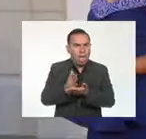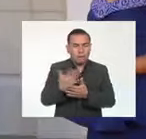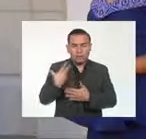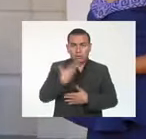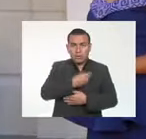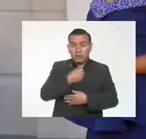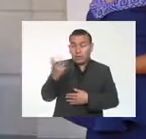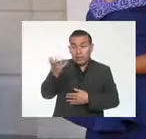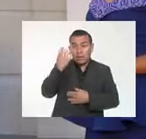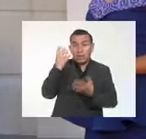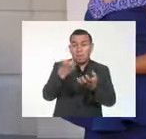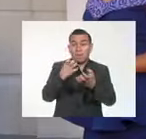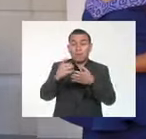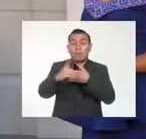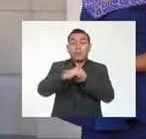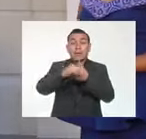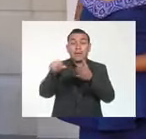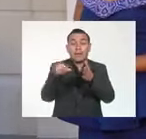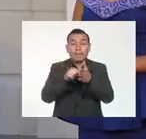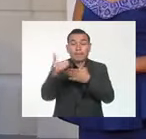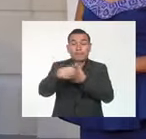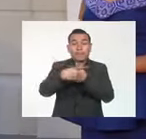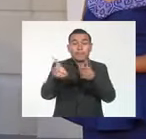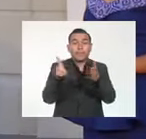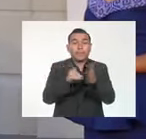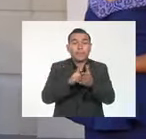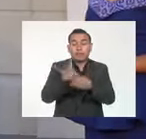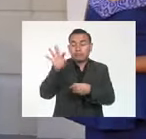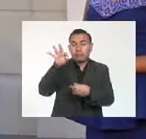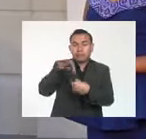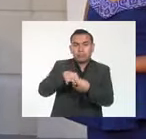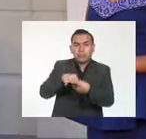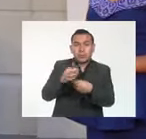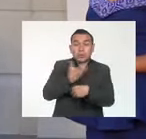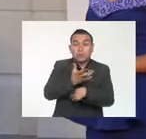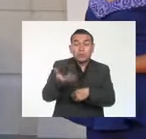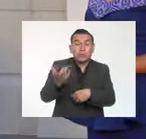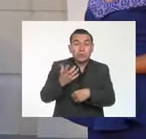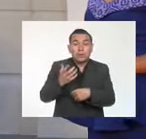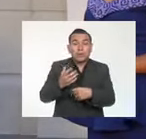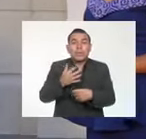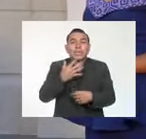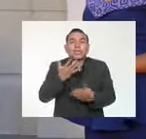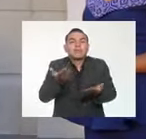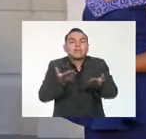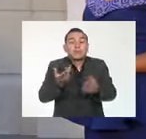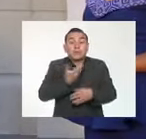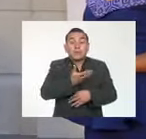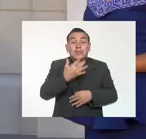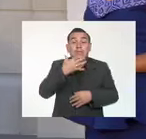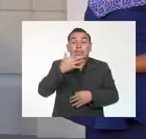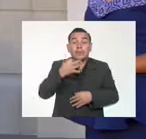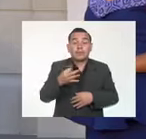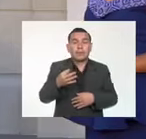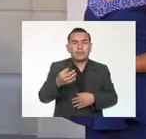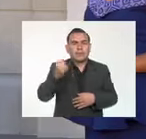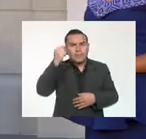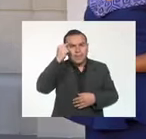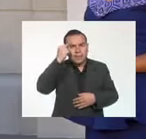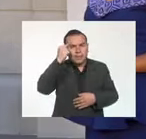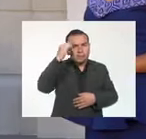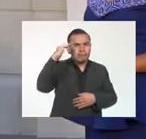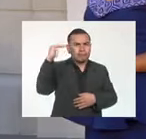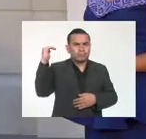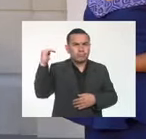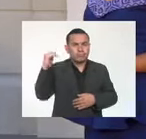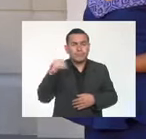muchos diputados. Porque los diputados hacen las elecciones de segundo grado que les compete hacer a ellos. ¿O acaso los políticos no